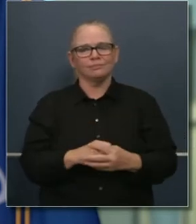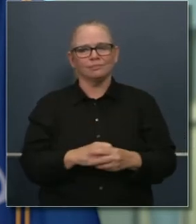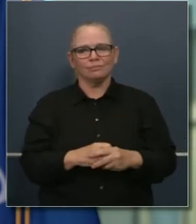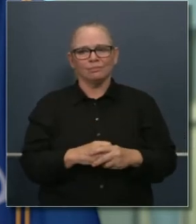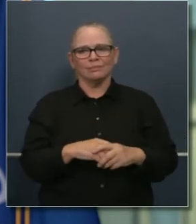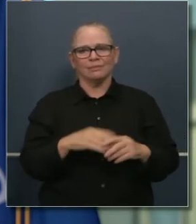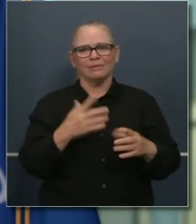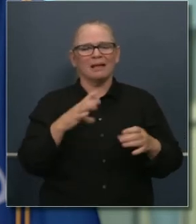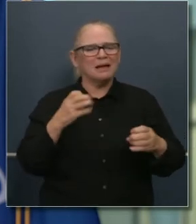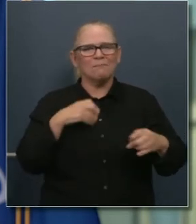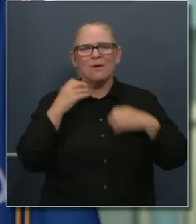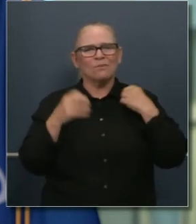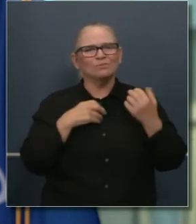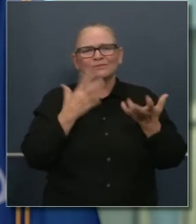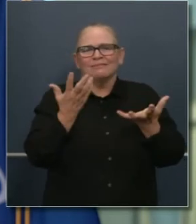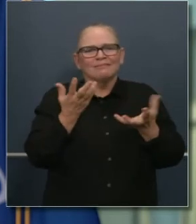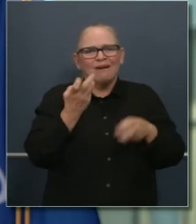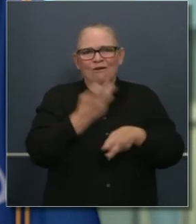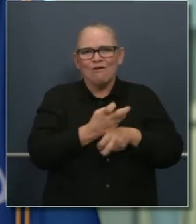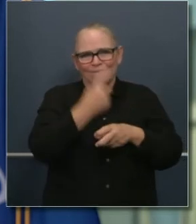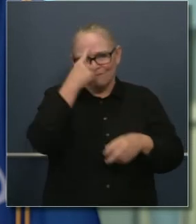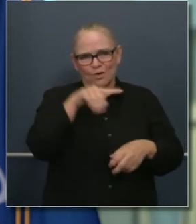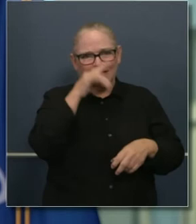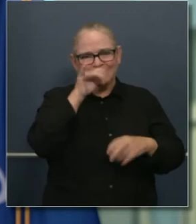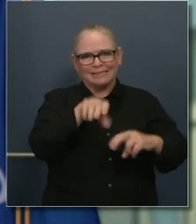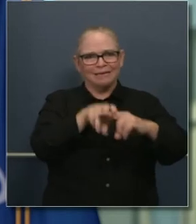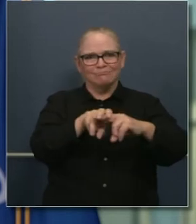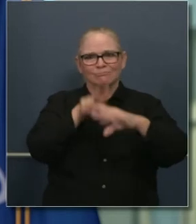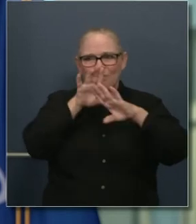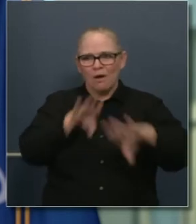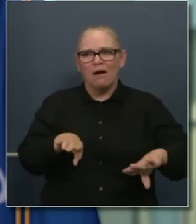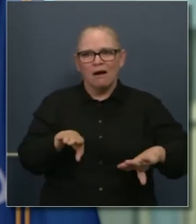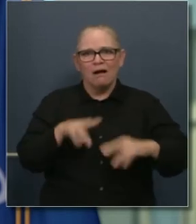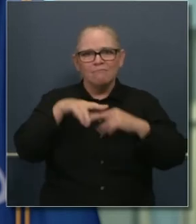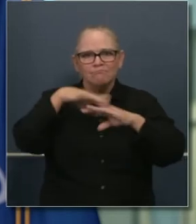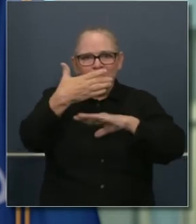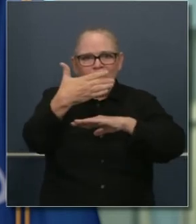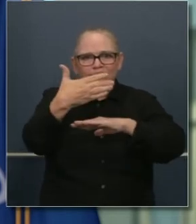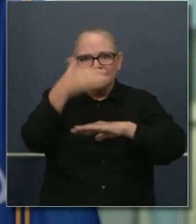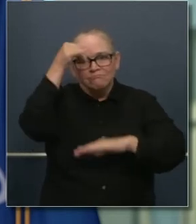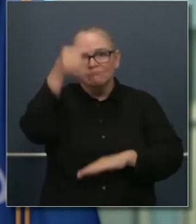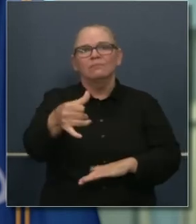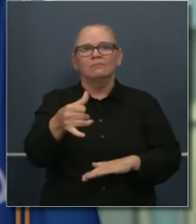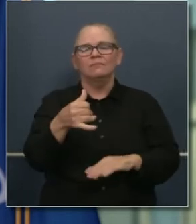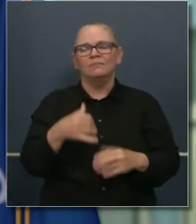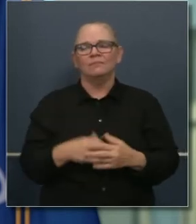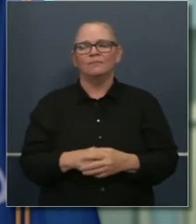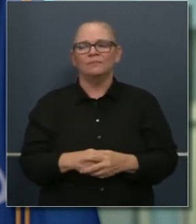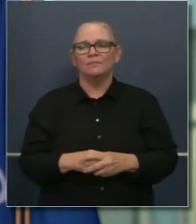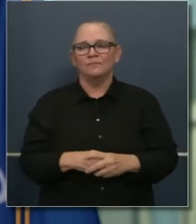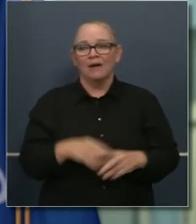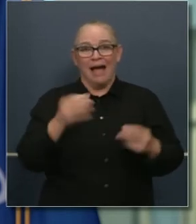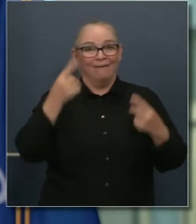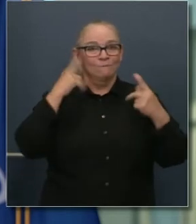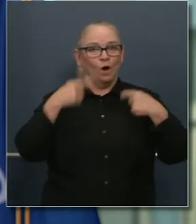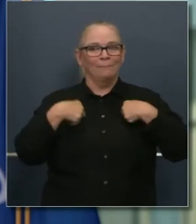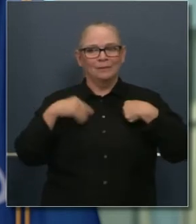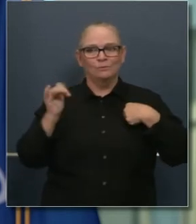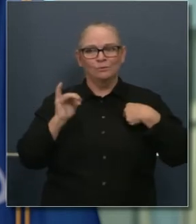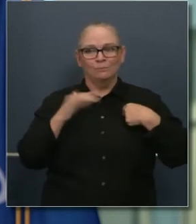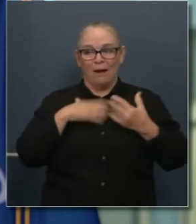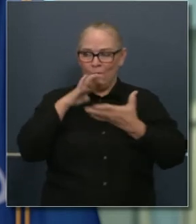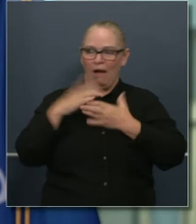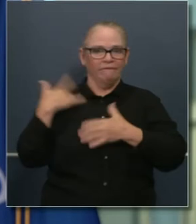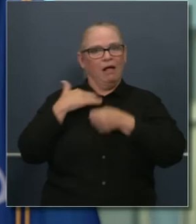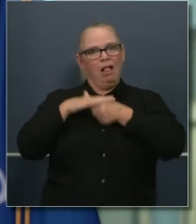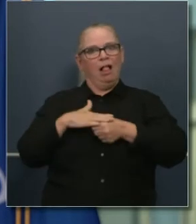hay mucha emoción mucha intensidad no solamente para los niños pero por supuesto para los padres también para mí en mi